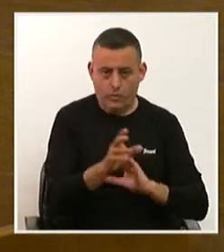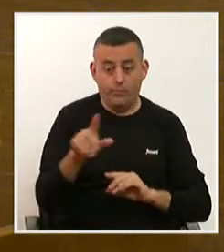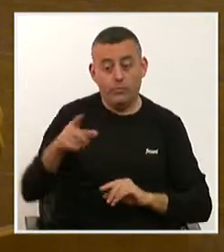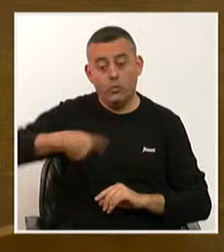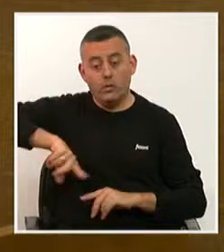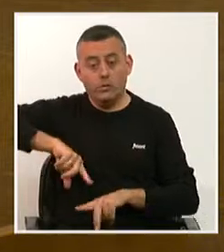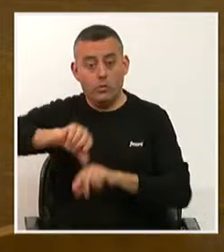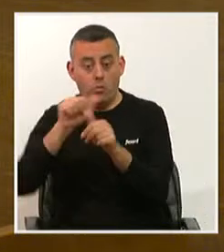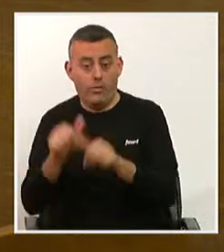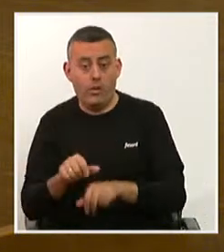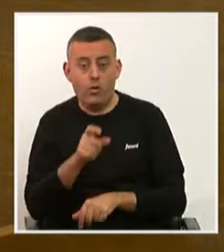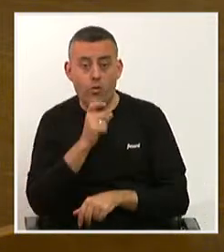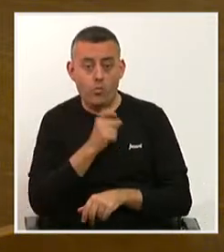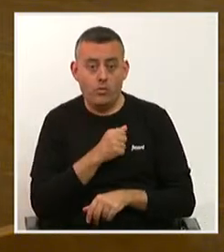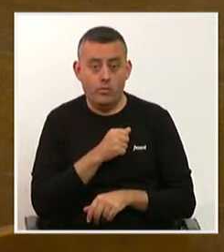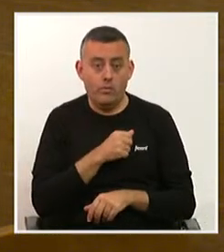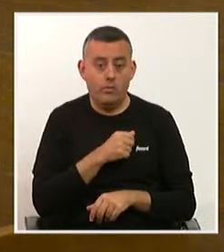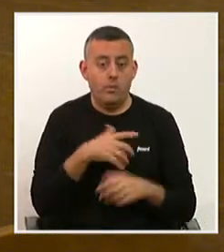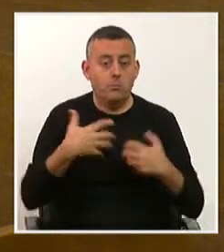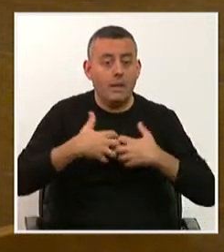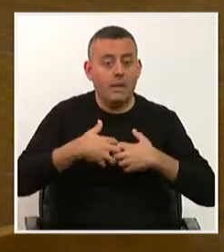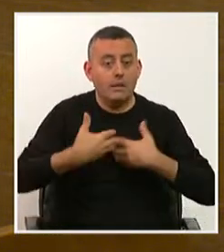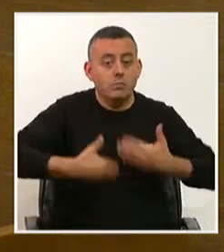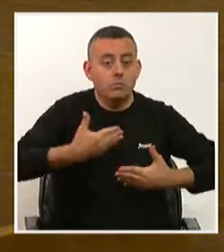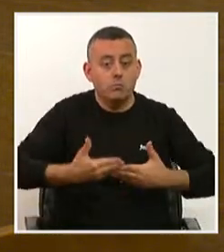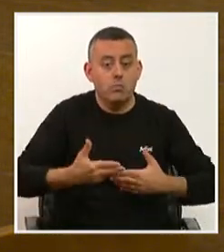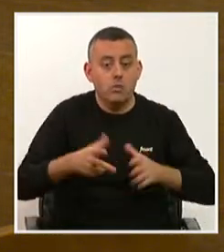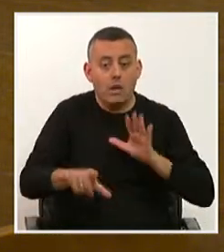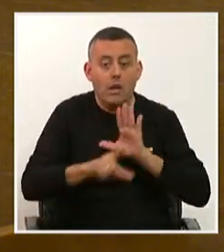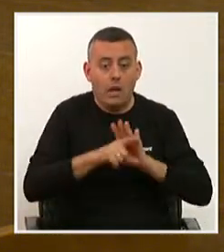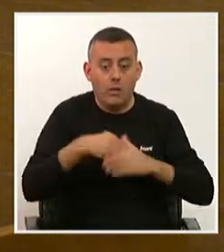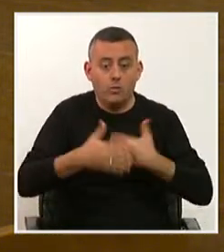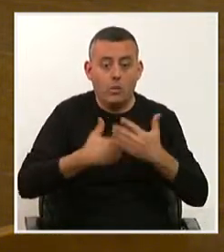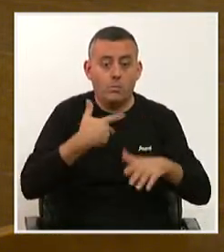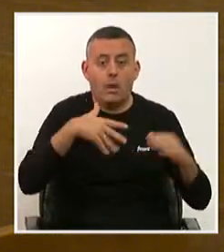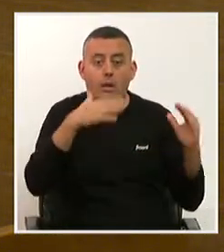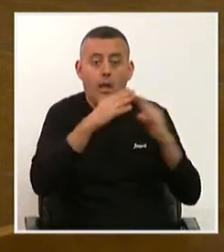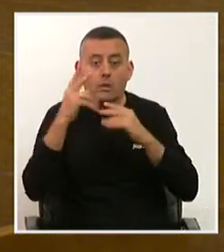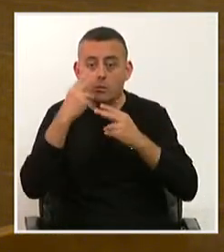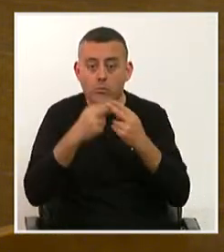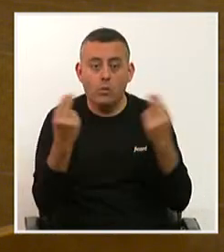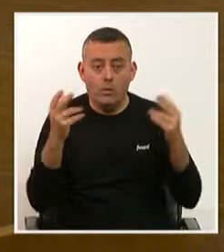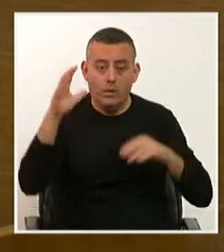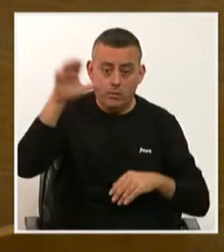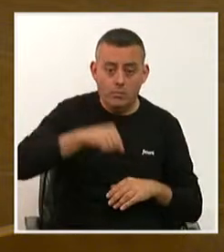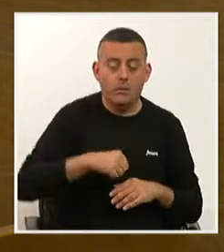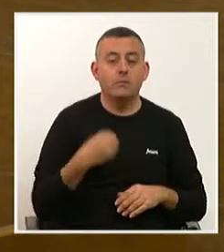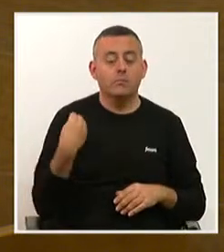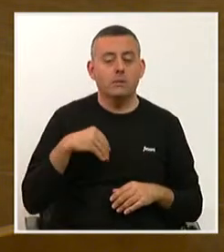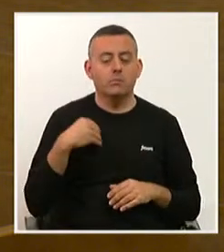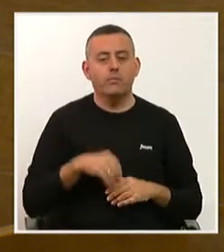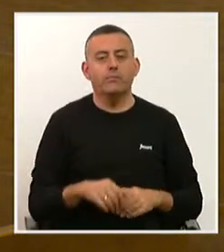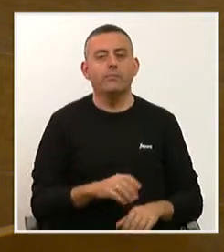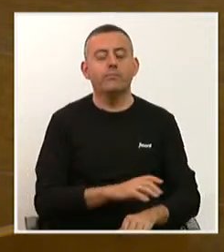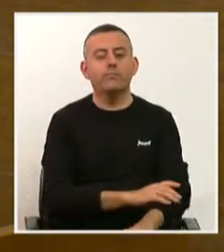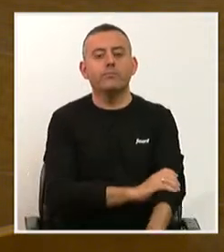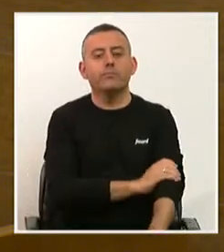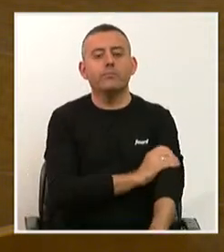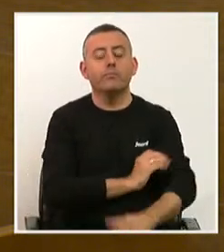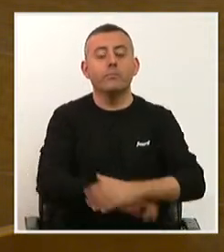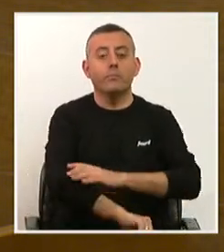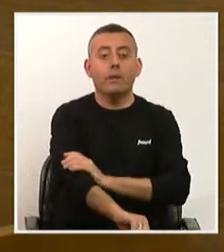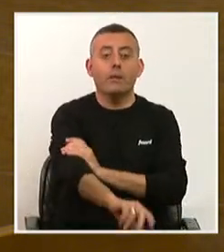mecanismes Per continuar su par públic desplegar la habit para limitar el prus del l